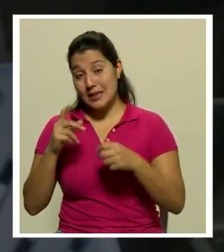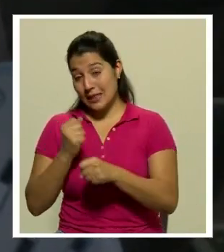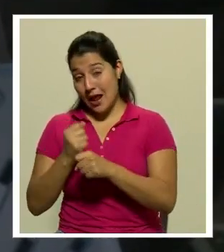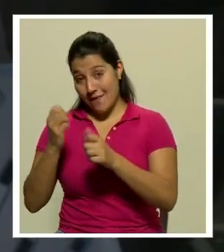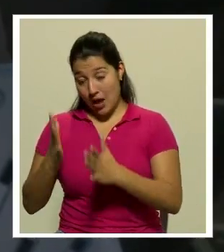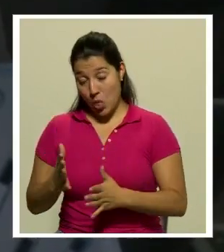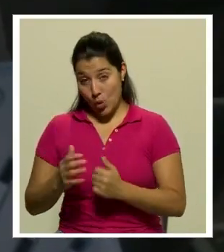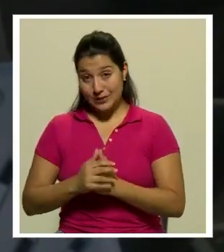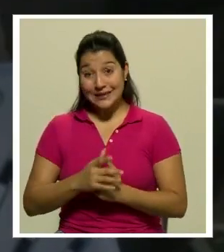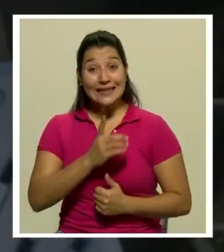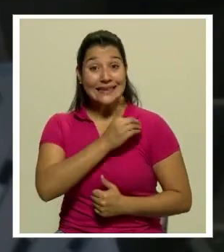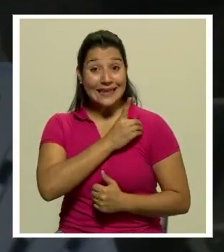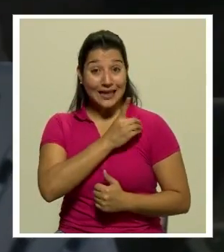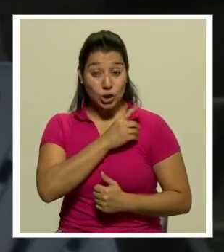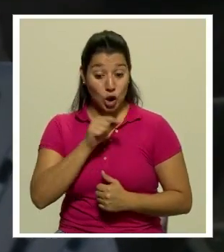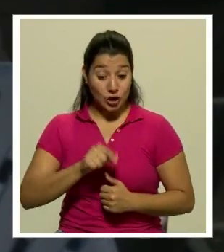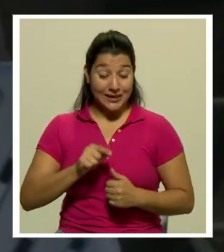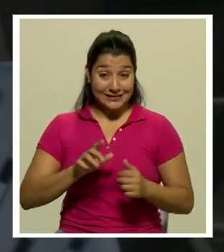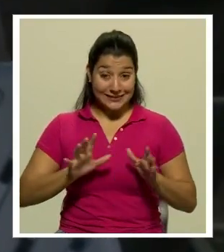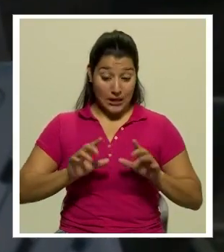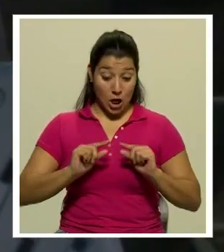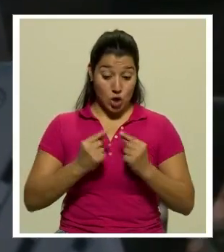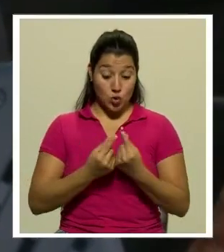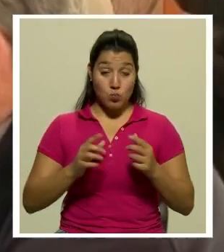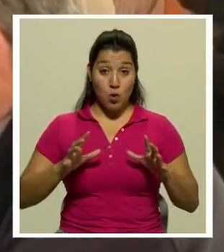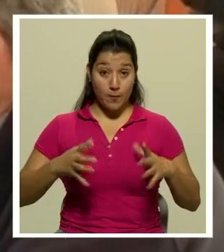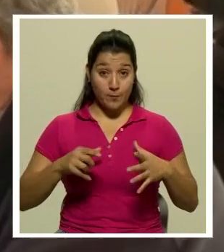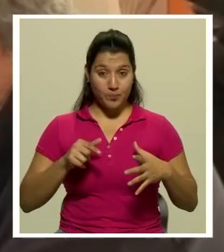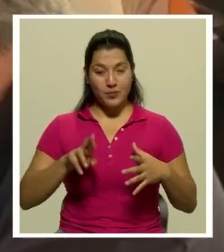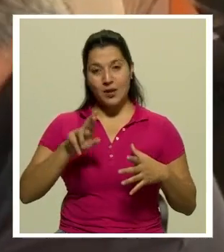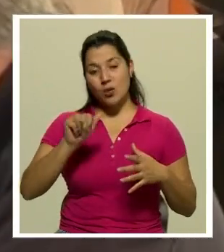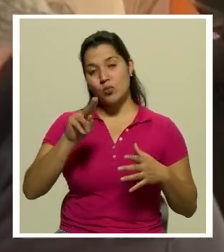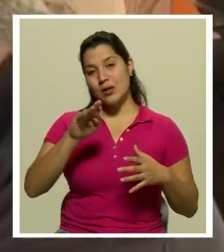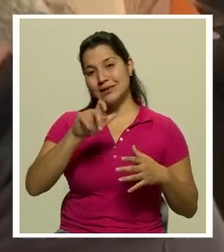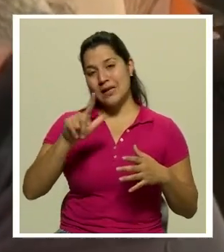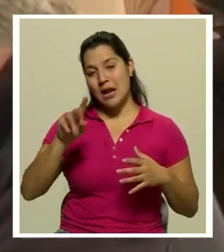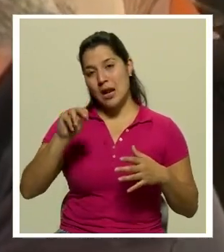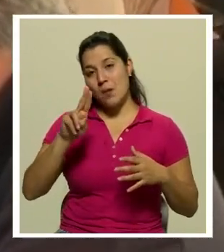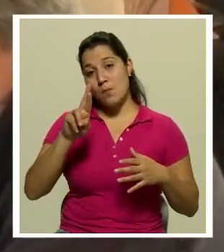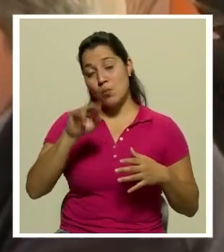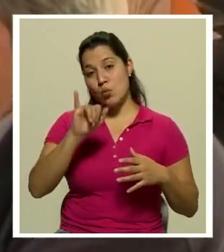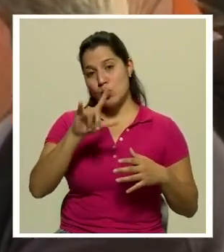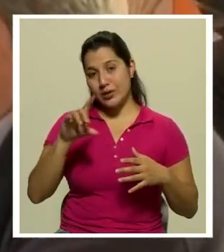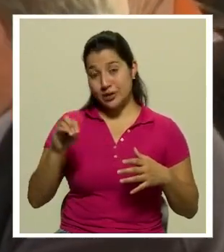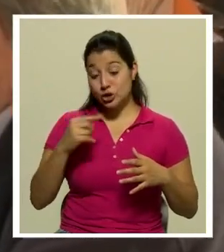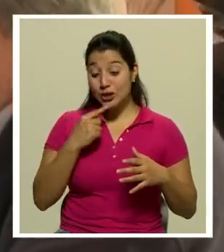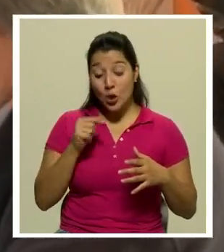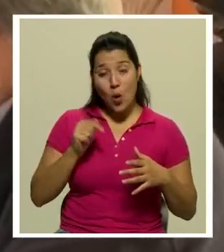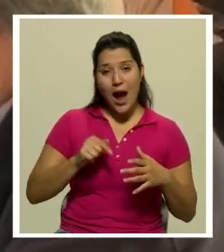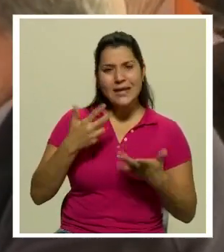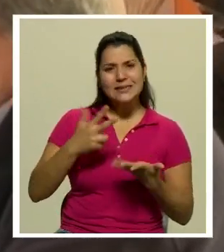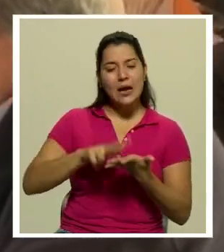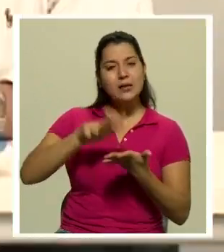director ejecutivo de esta organización, Randall Murillo, dijo que en esta administración aprobaron la